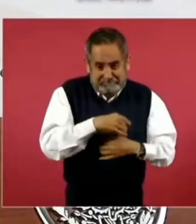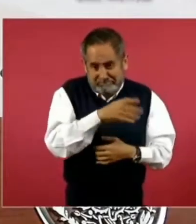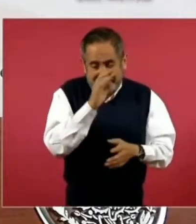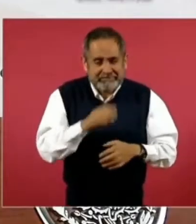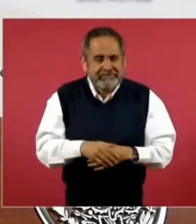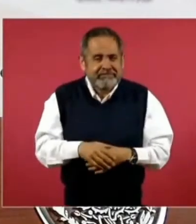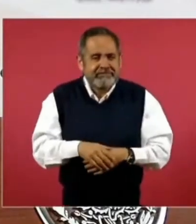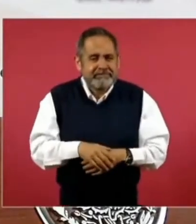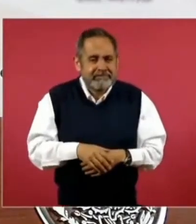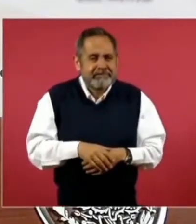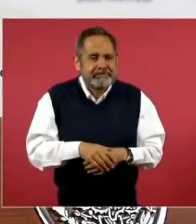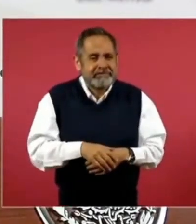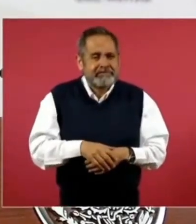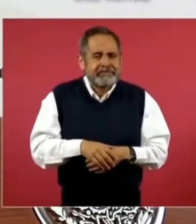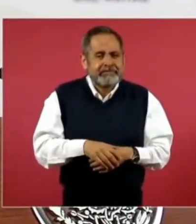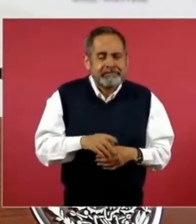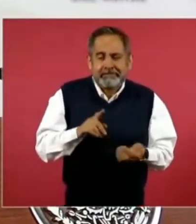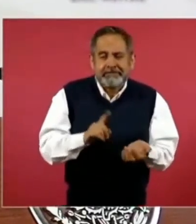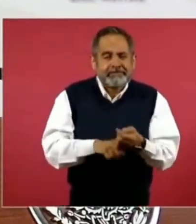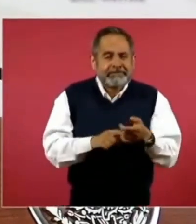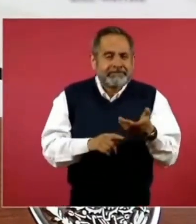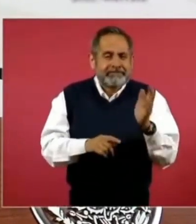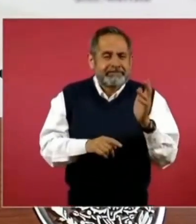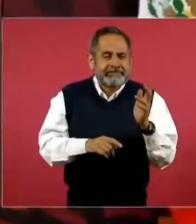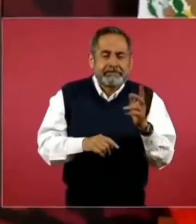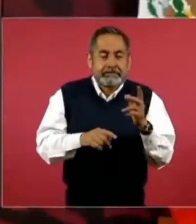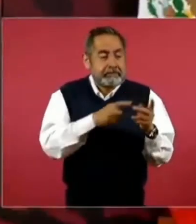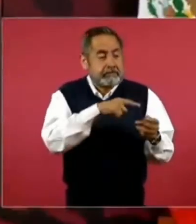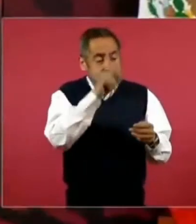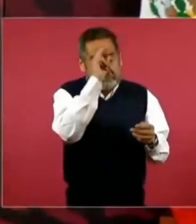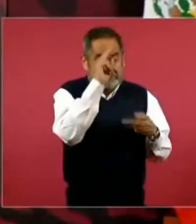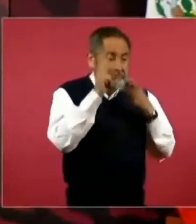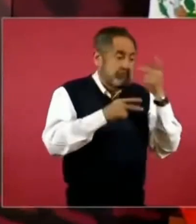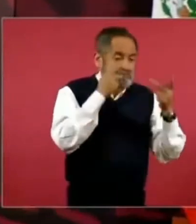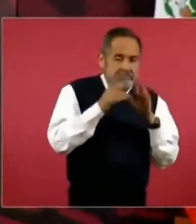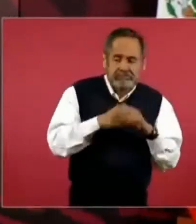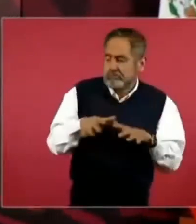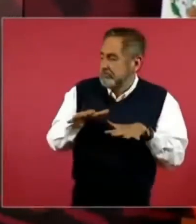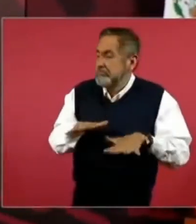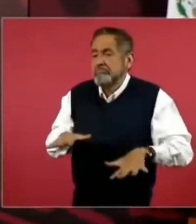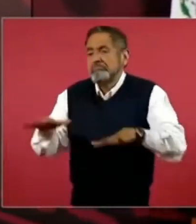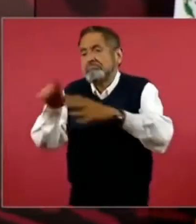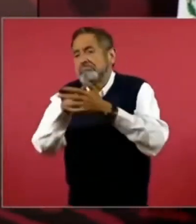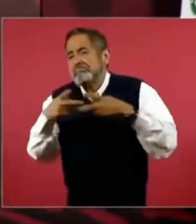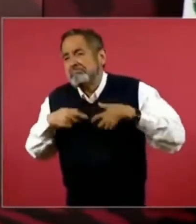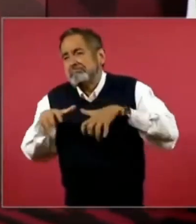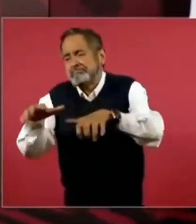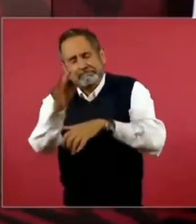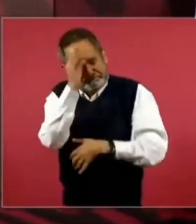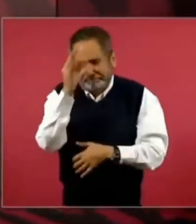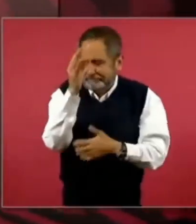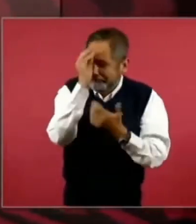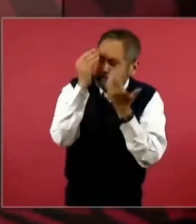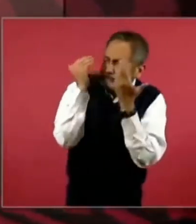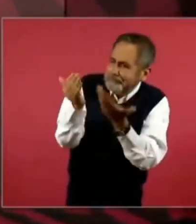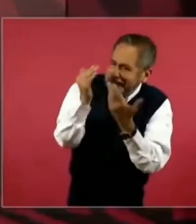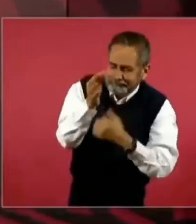supuestamente más inteligentes. Hablan de que el pueblo es tonto,